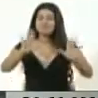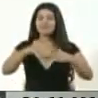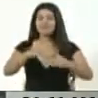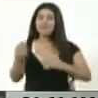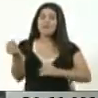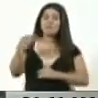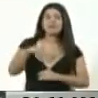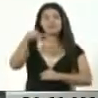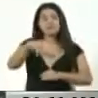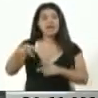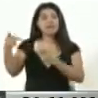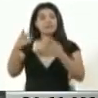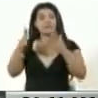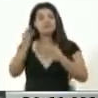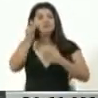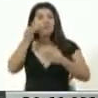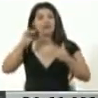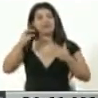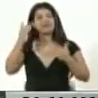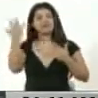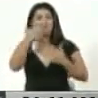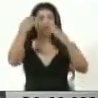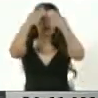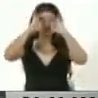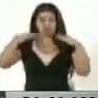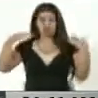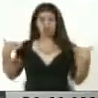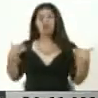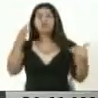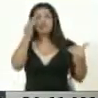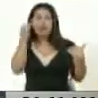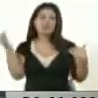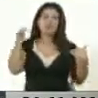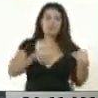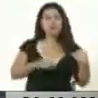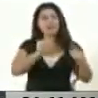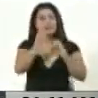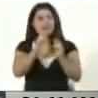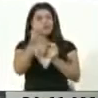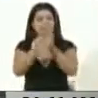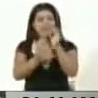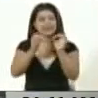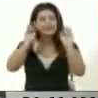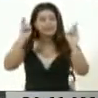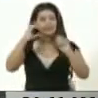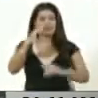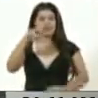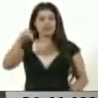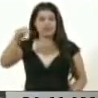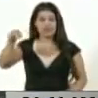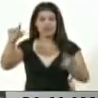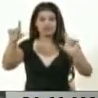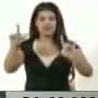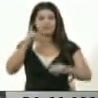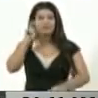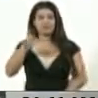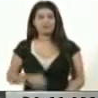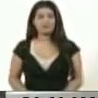Tania Díaz. Así que, Arín, presenta a nuestra invitada para poder realizar este análisis aquí en La Pauta de hoy. Ya tenemos con nosotros